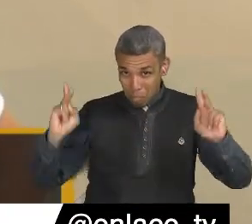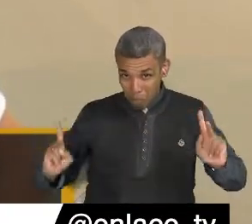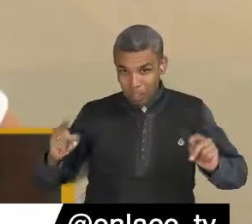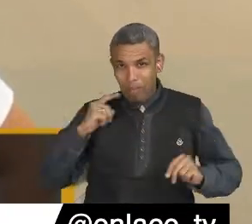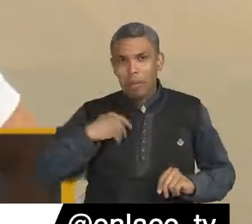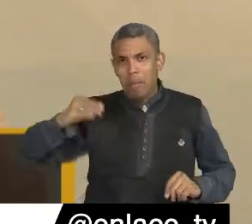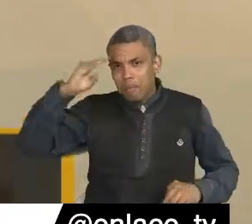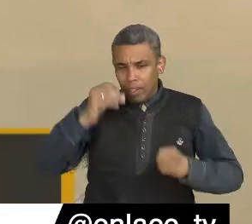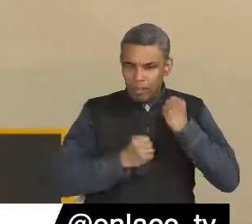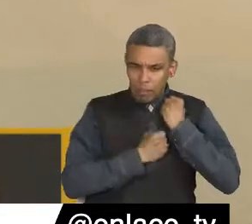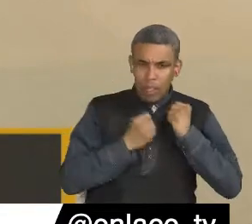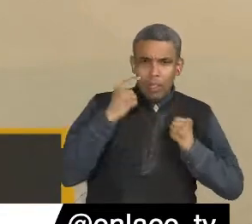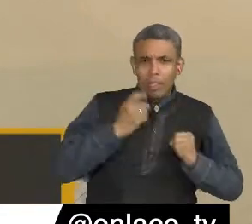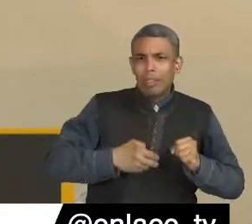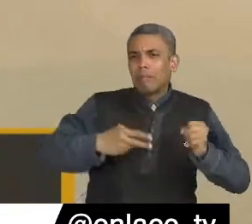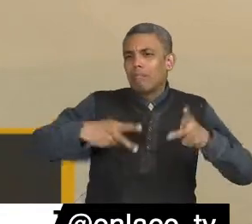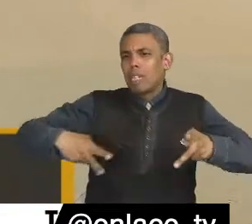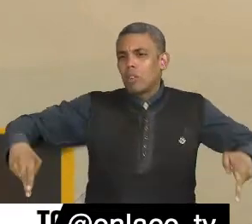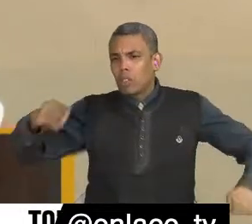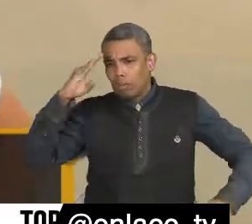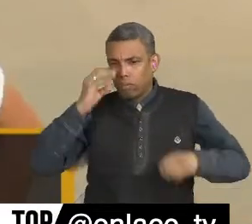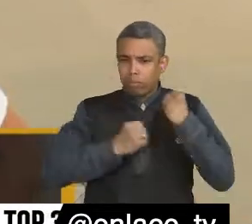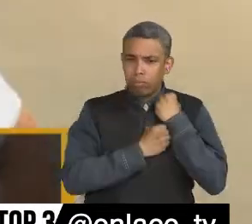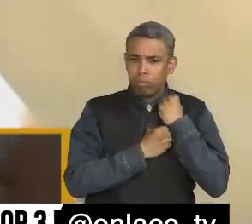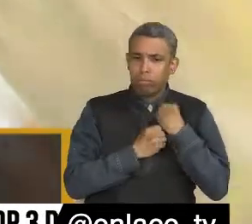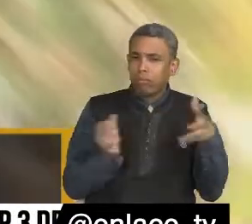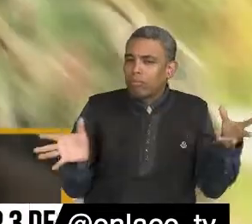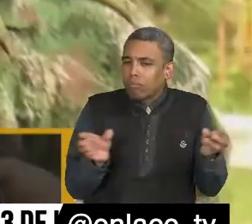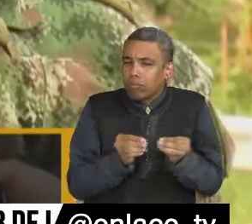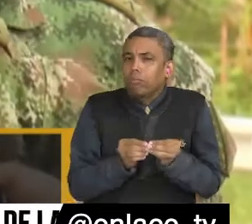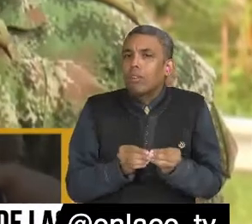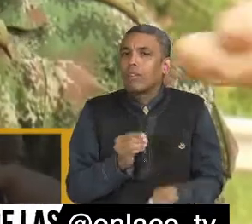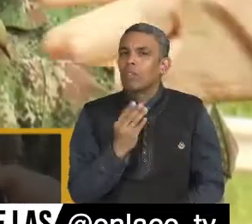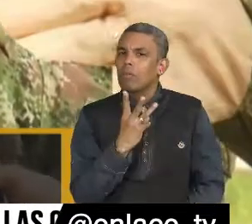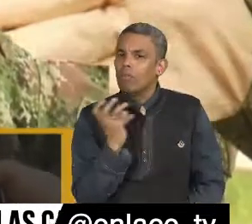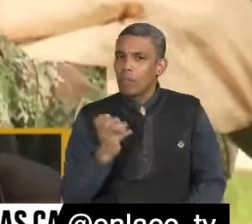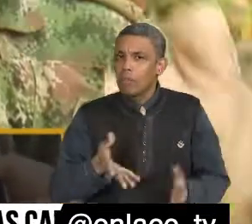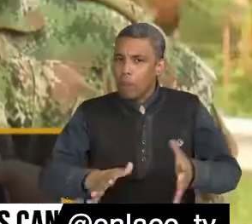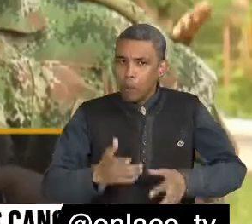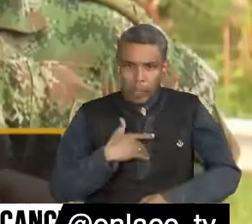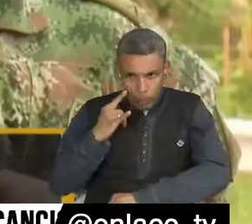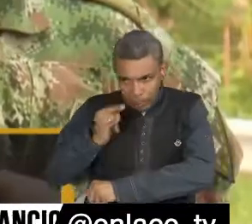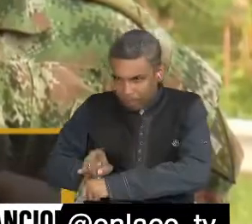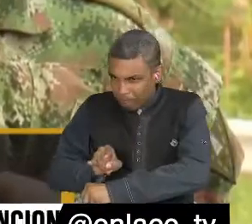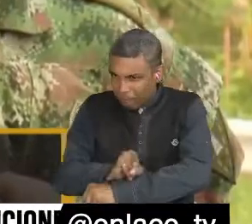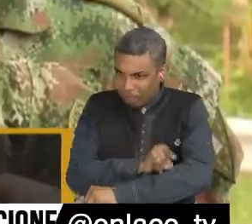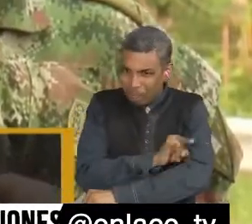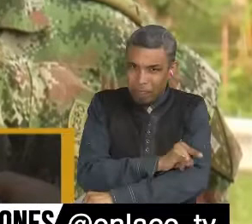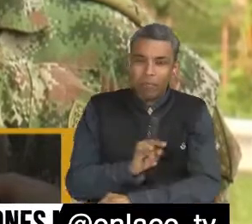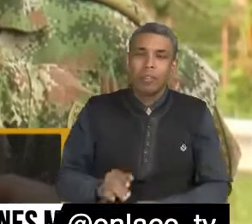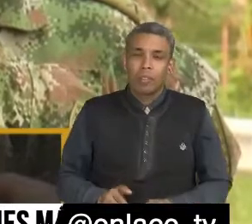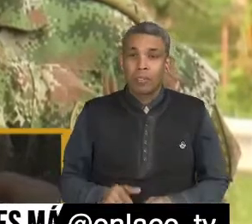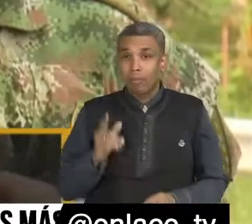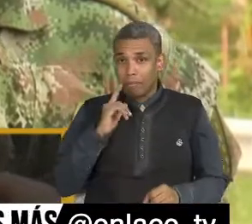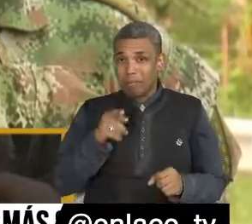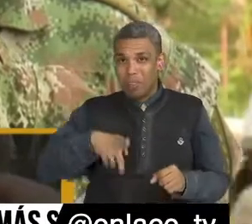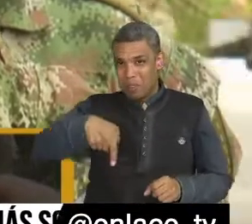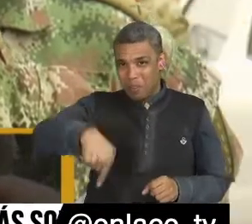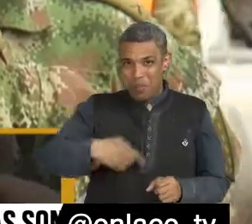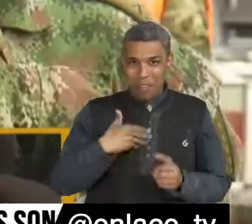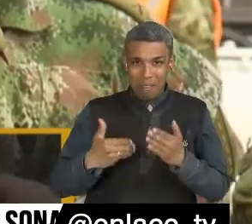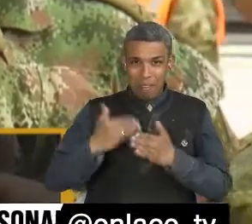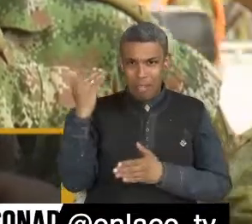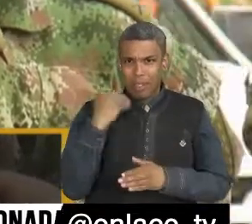brindándole seguridad a los propios, a los viajeros y a los visitantes. Bueno, el día de hoy lanzamos la campaña Viaje Seguro, tu ejército está en la vía,